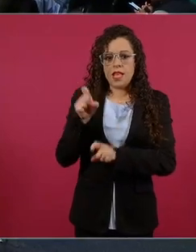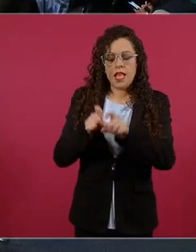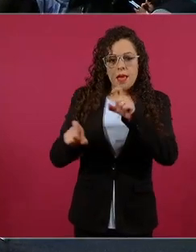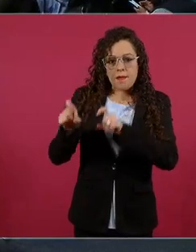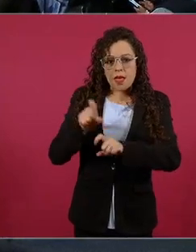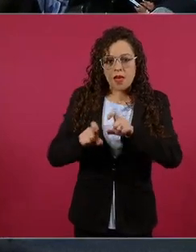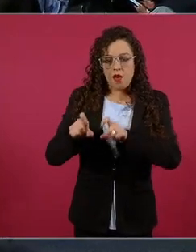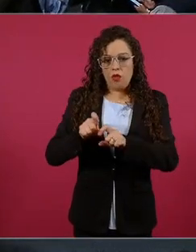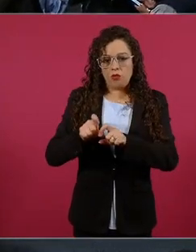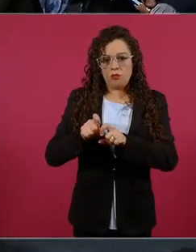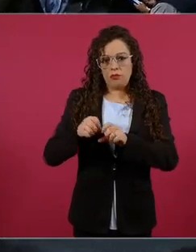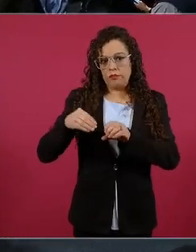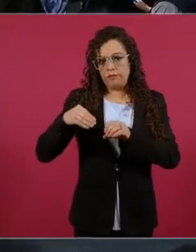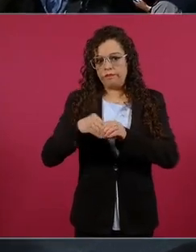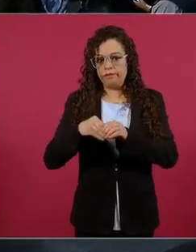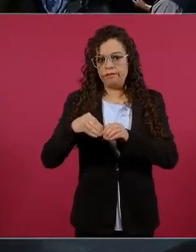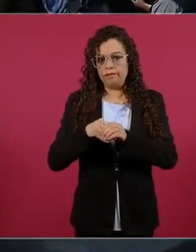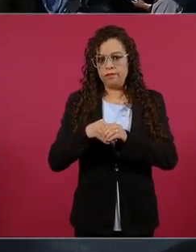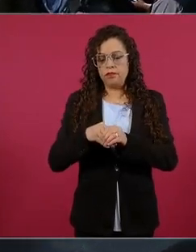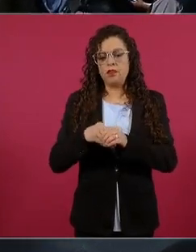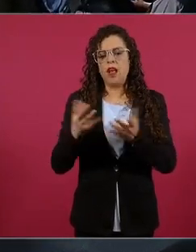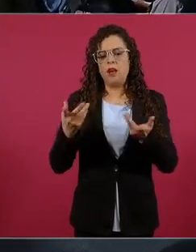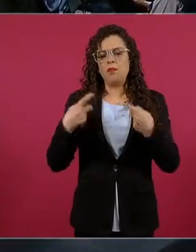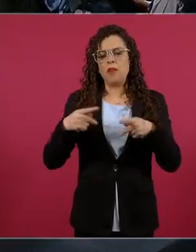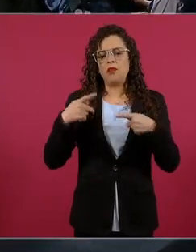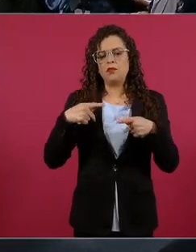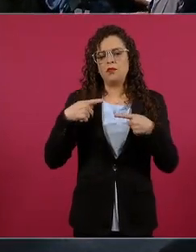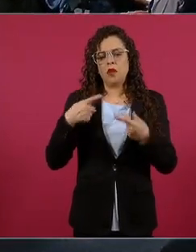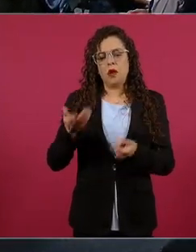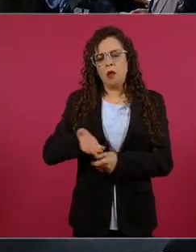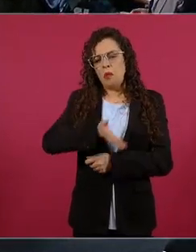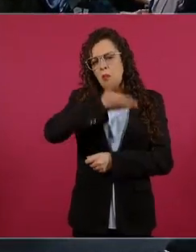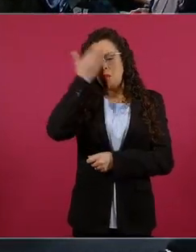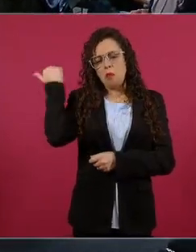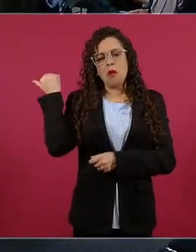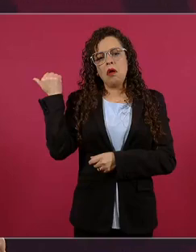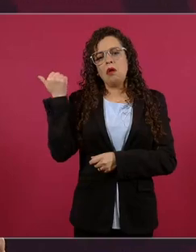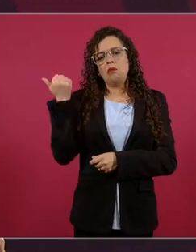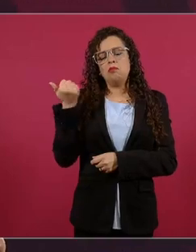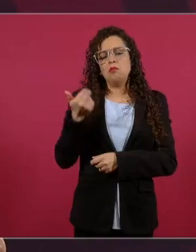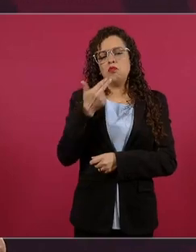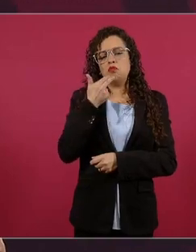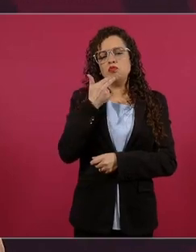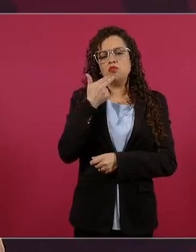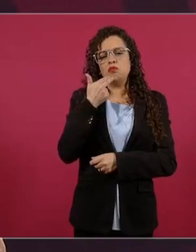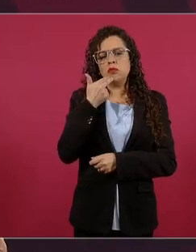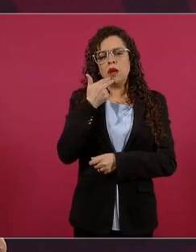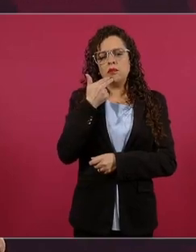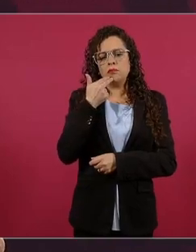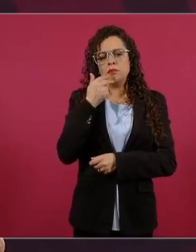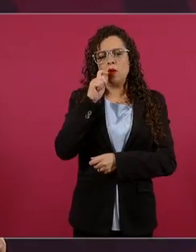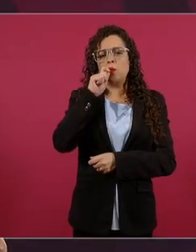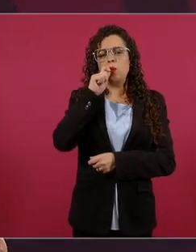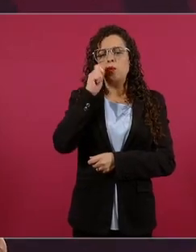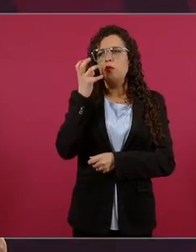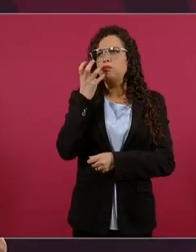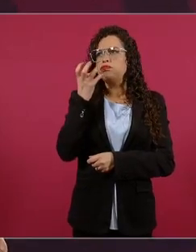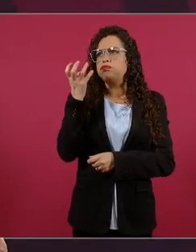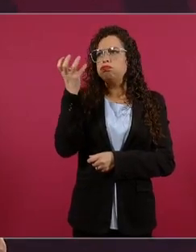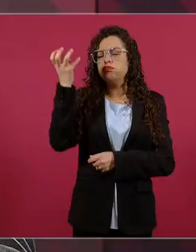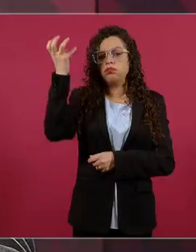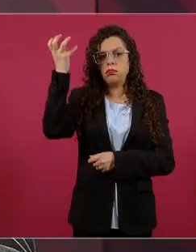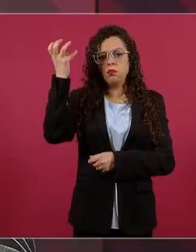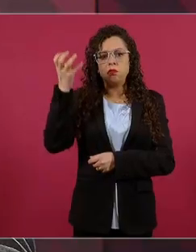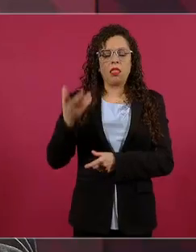y están prohibidos y sin embargo se siguen comercializando. Vamos a